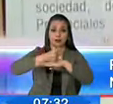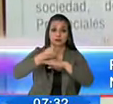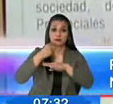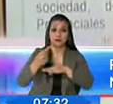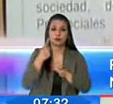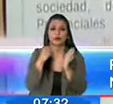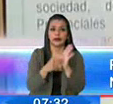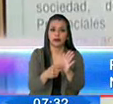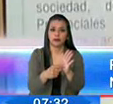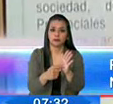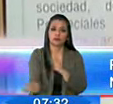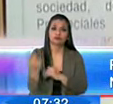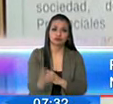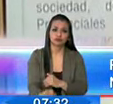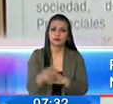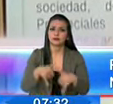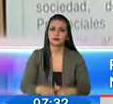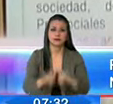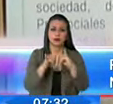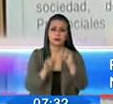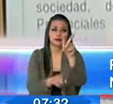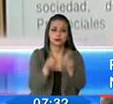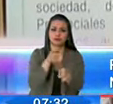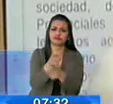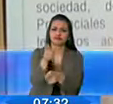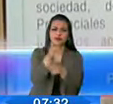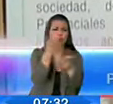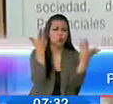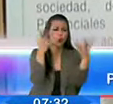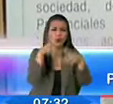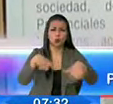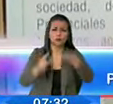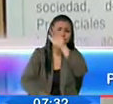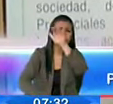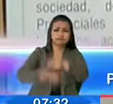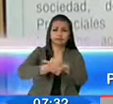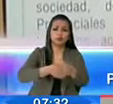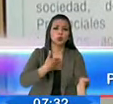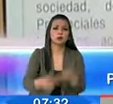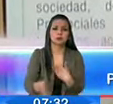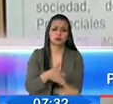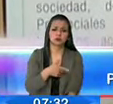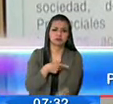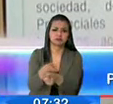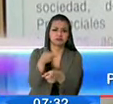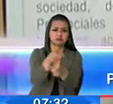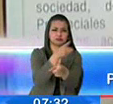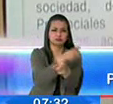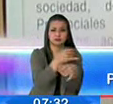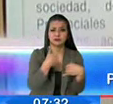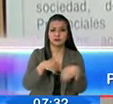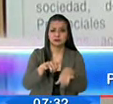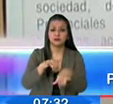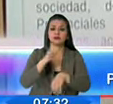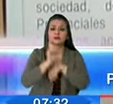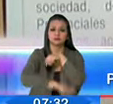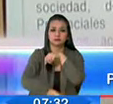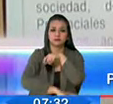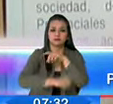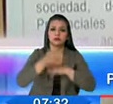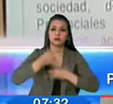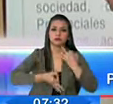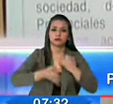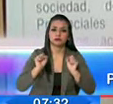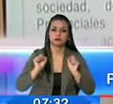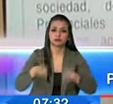regresen, seguirán siendo perseguidos. A donde se metan, seguirán siendo perseguidos por la justicia. Para que